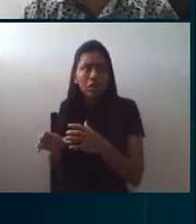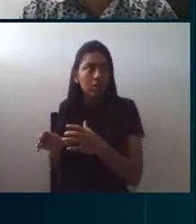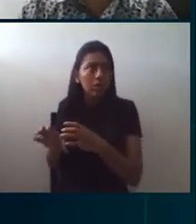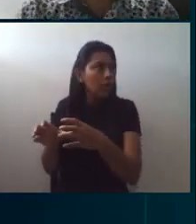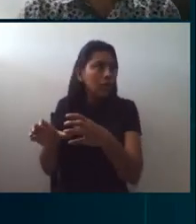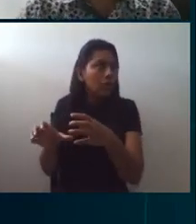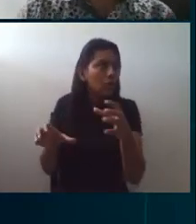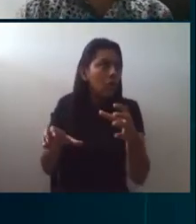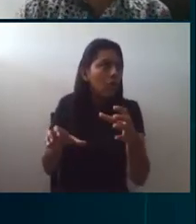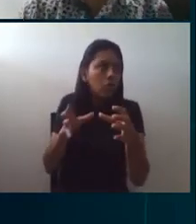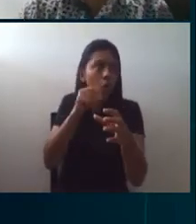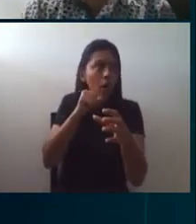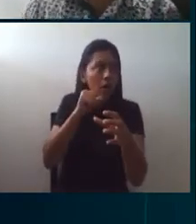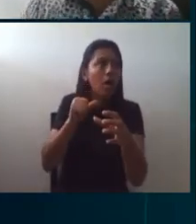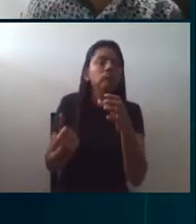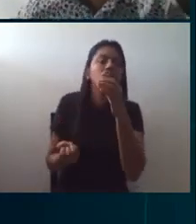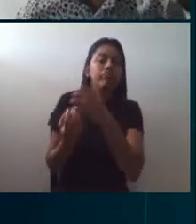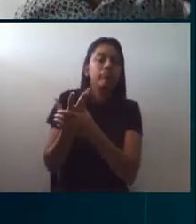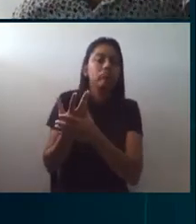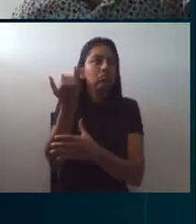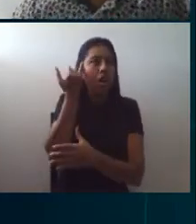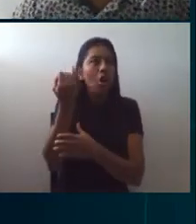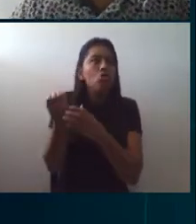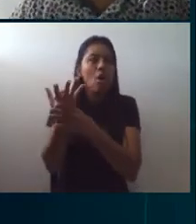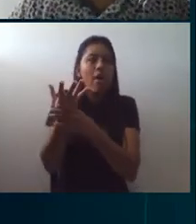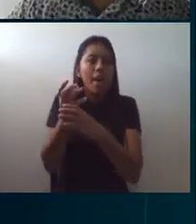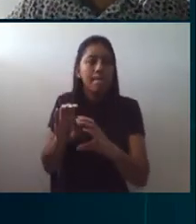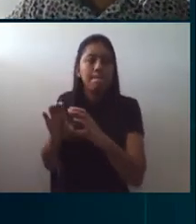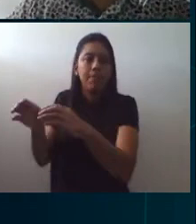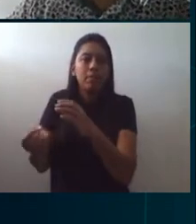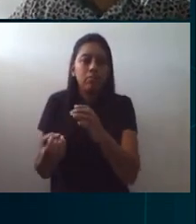que podría tener en su gestión de proyectos particulares.